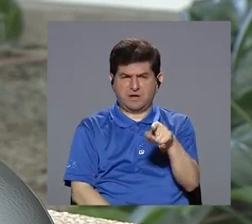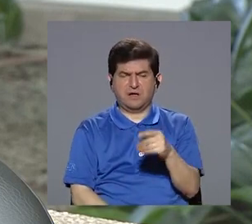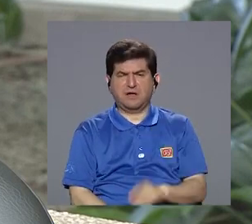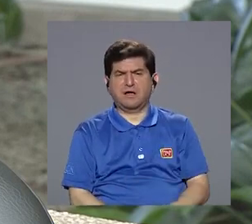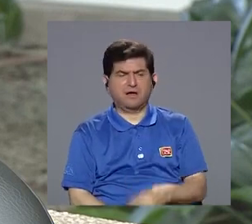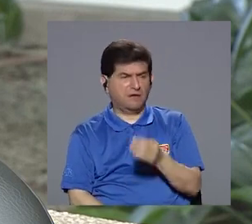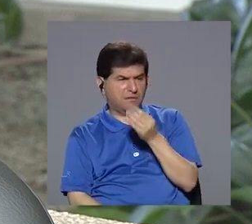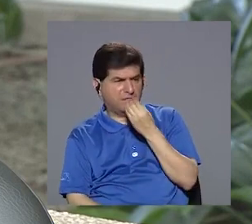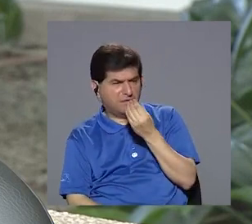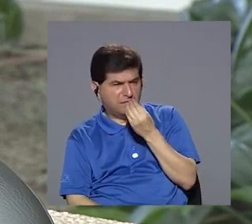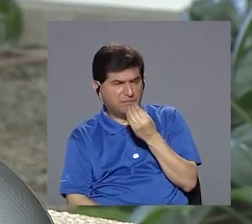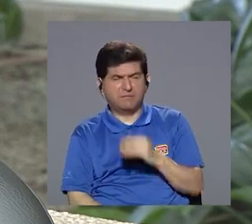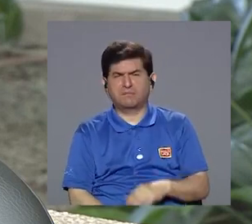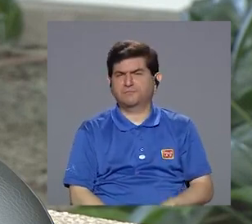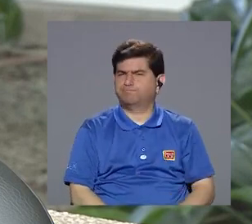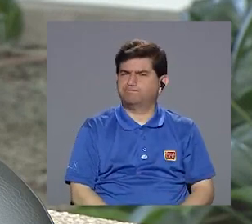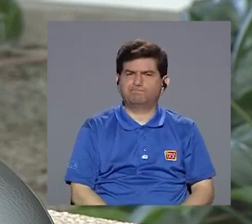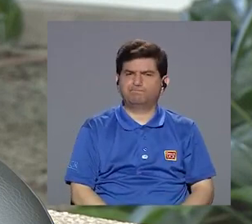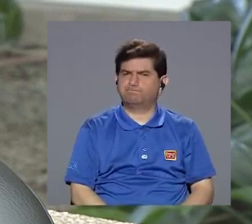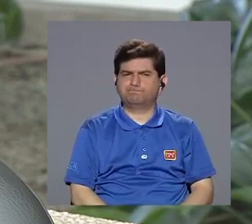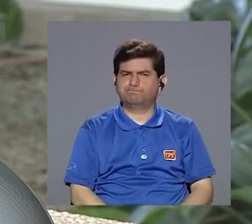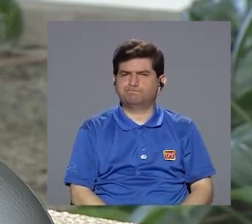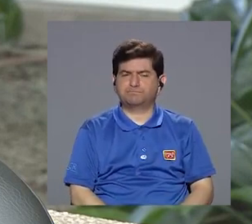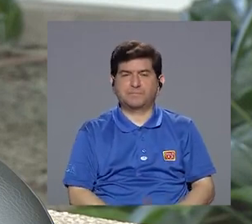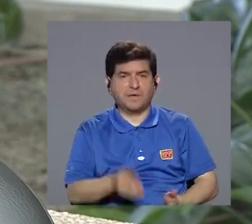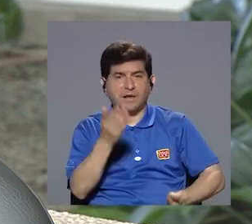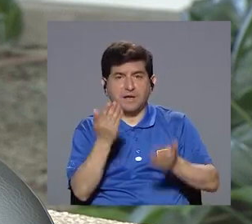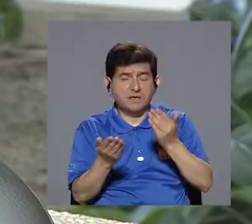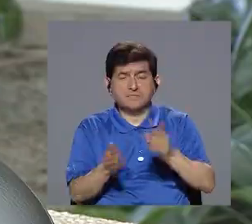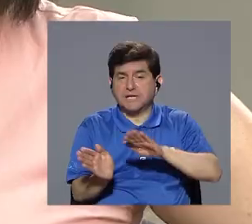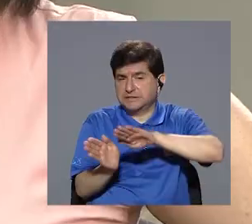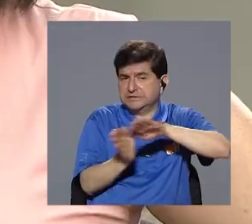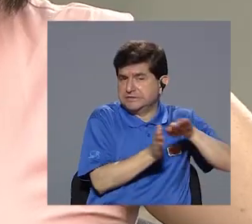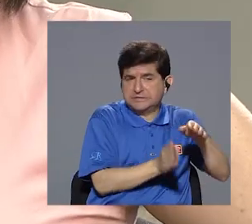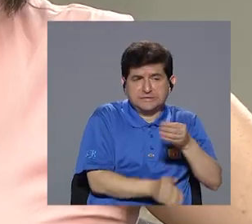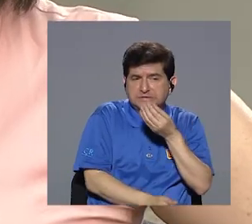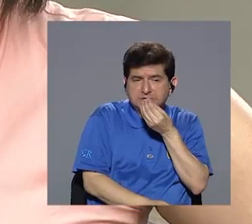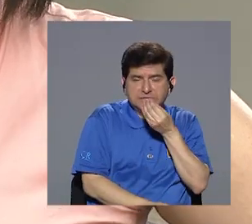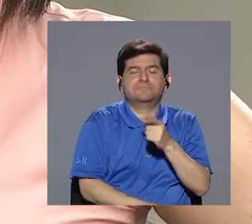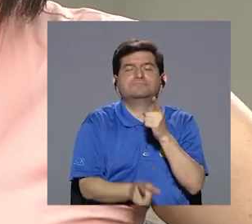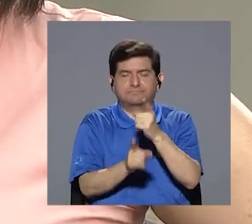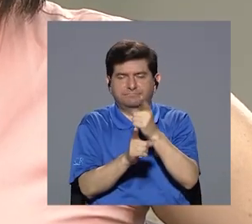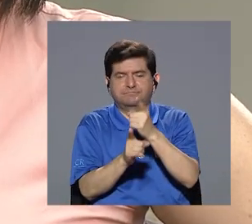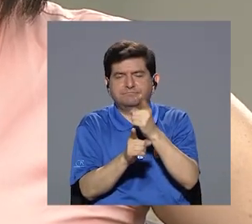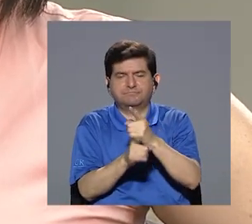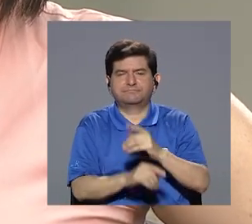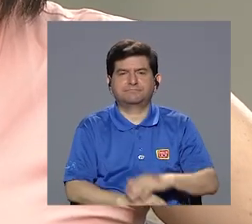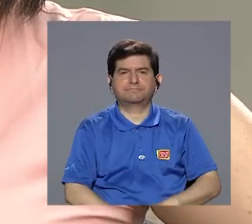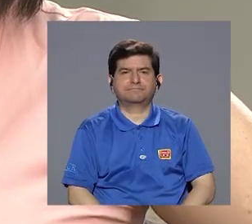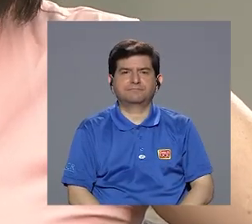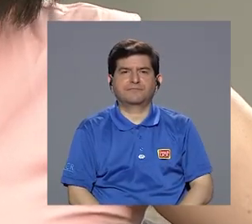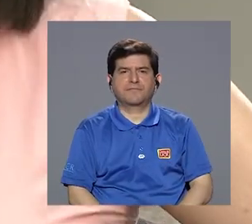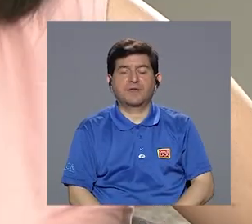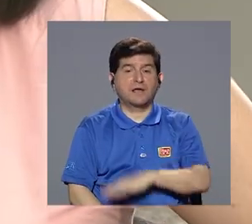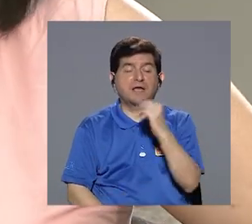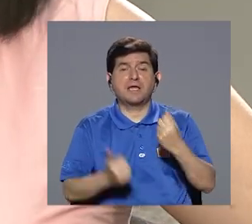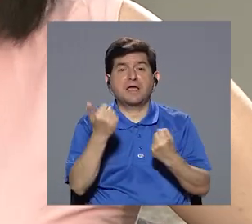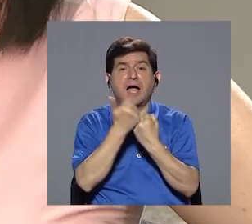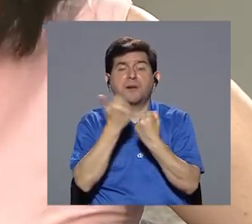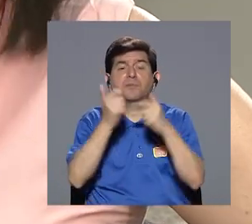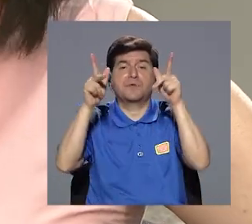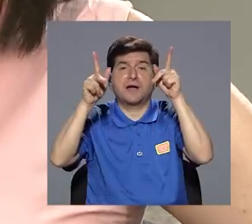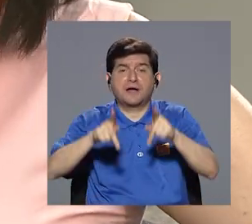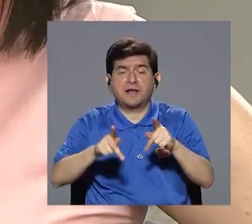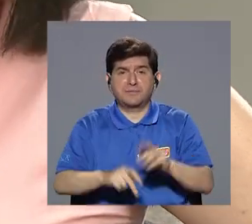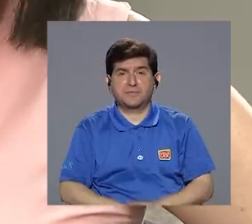está ingiriendo esto, está haciendo esto, no deberíamos de... O está dejando de... Está dejando de... También uh-huh. Lo mismo. ¿Cómo se puede